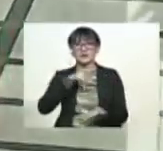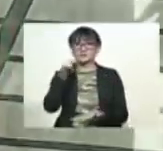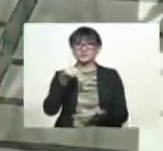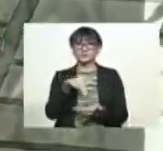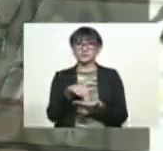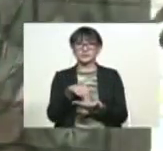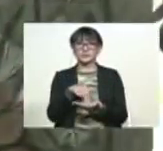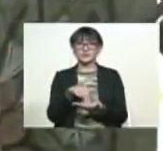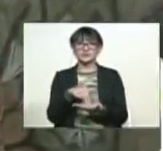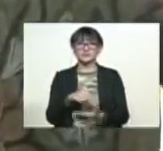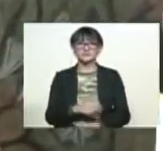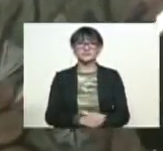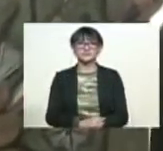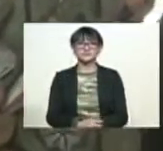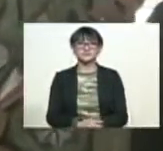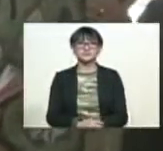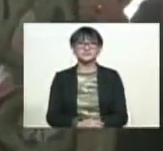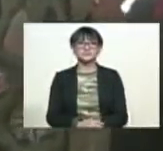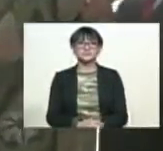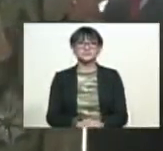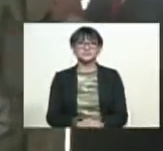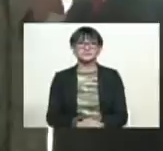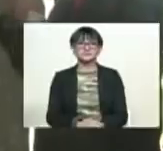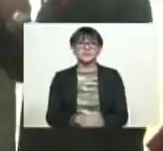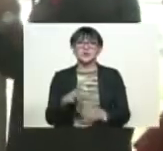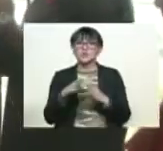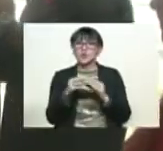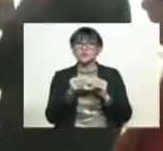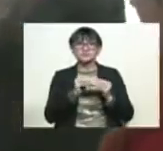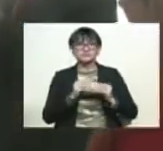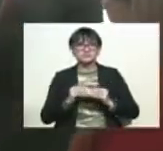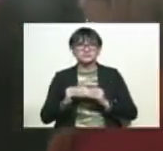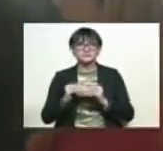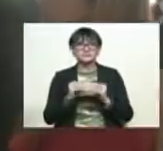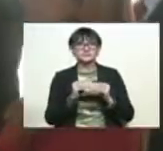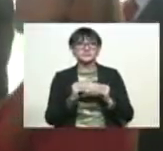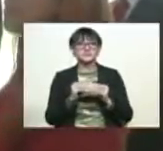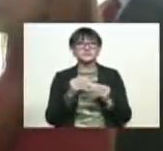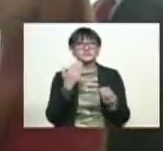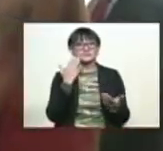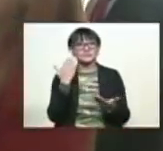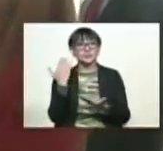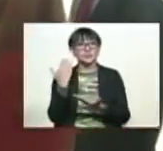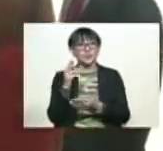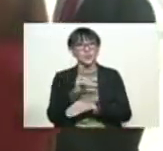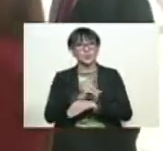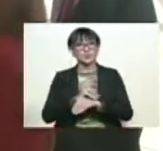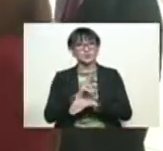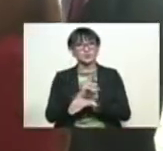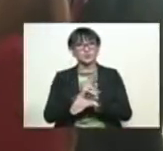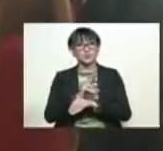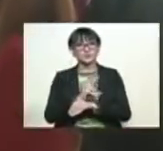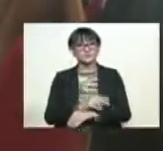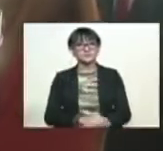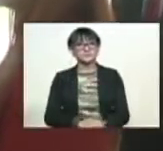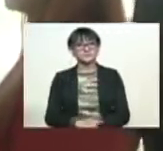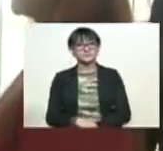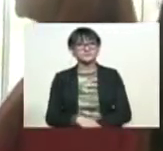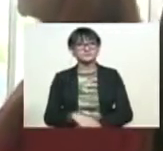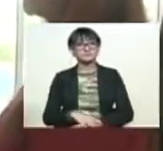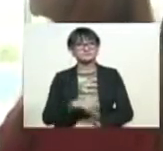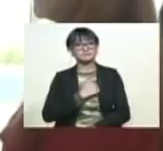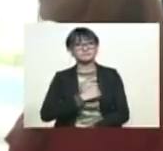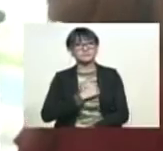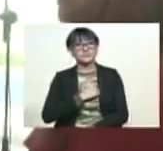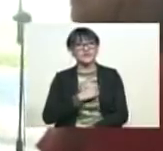nacional. Verdaderamente, detalles, todos los detalles de la losa que exacto, se utilizó. Sí, lamentablemente en el tiempo,